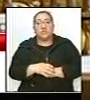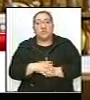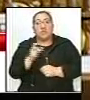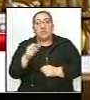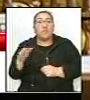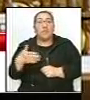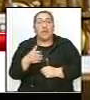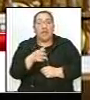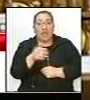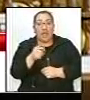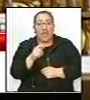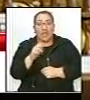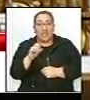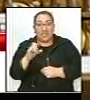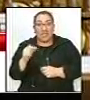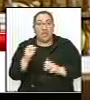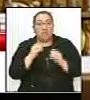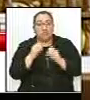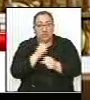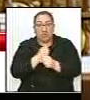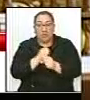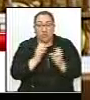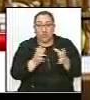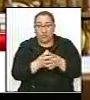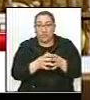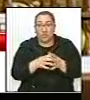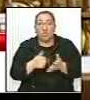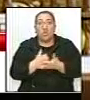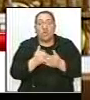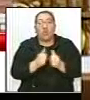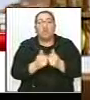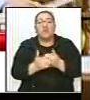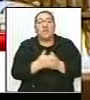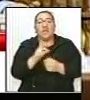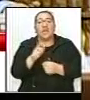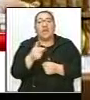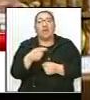pescadores artesanales, particularmente asociados al lago Titicaca.